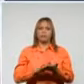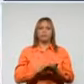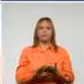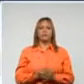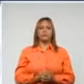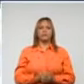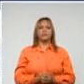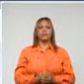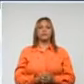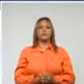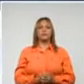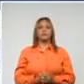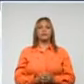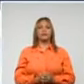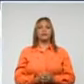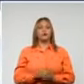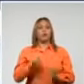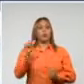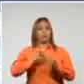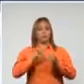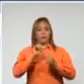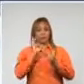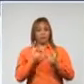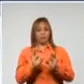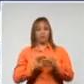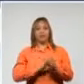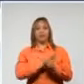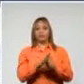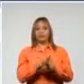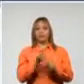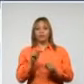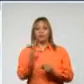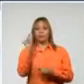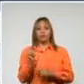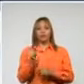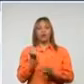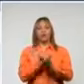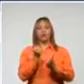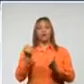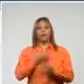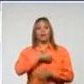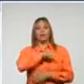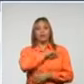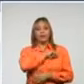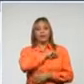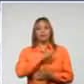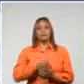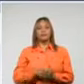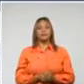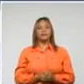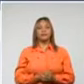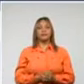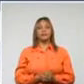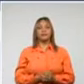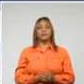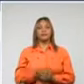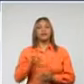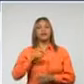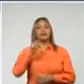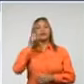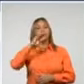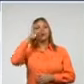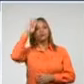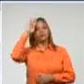este comportamiento de los casos confirmados en el día de ayer en nuestro país, pues